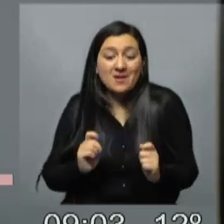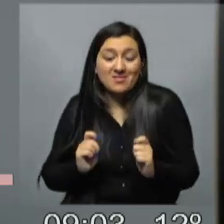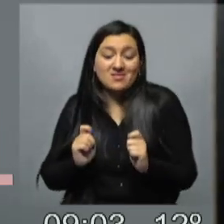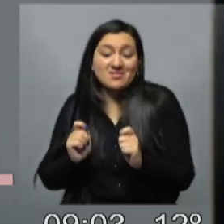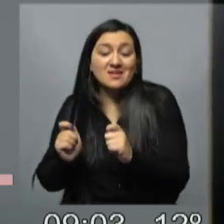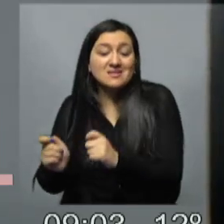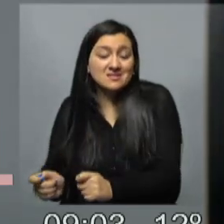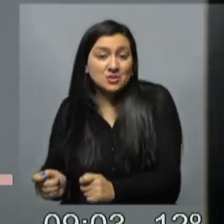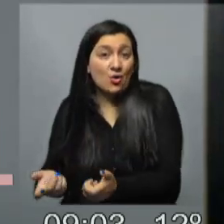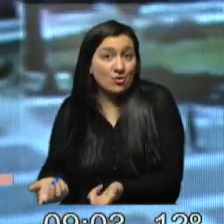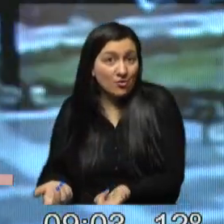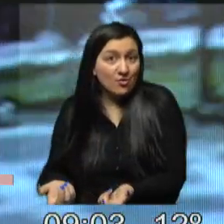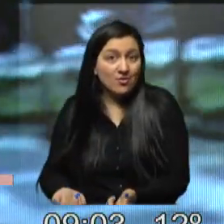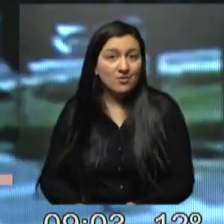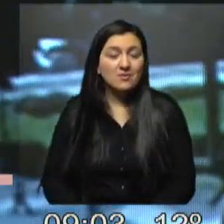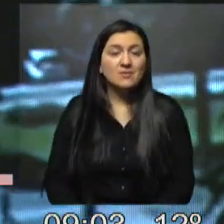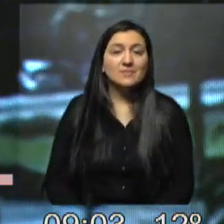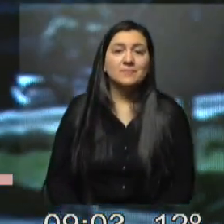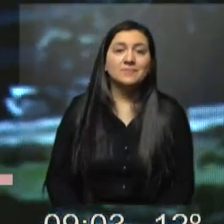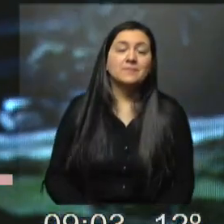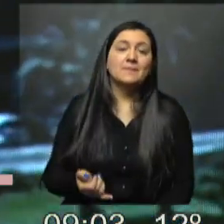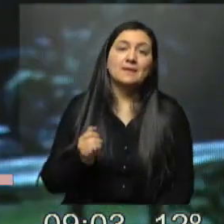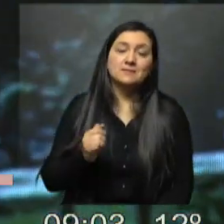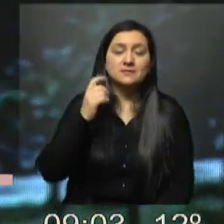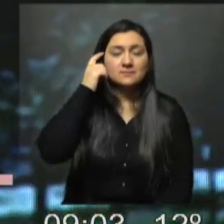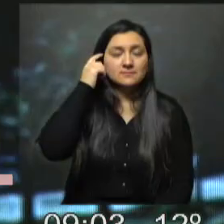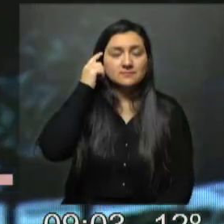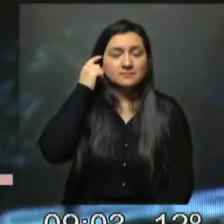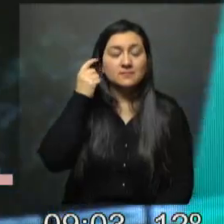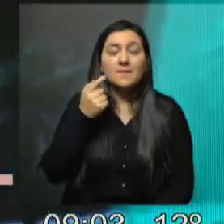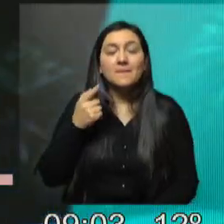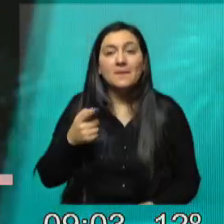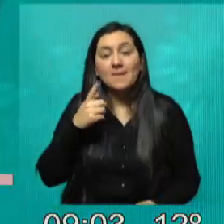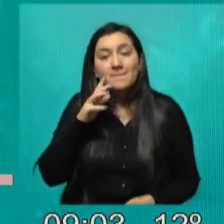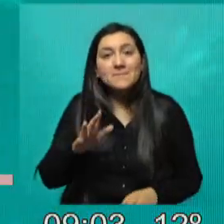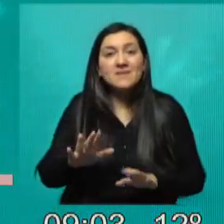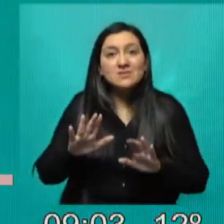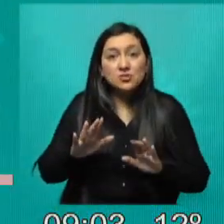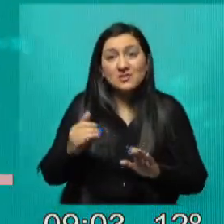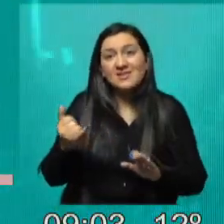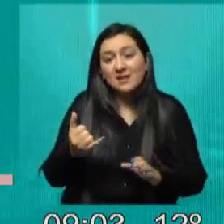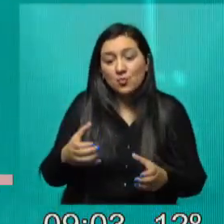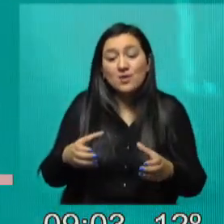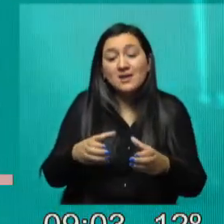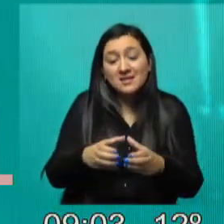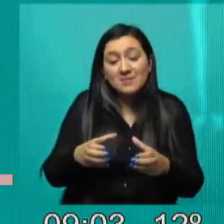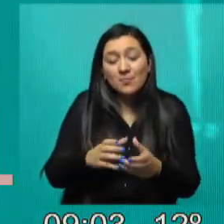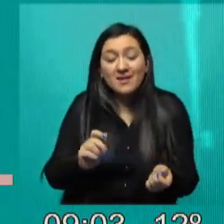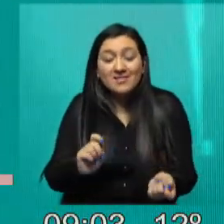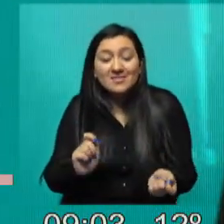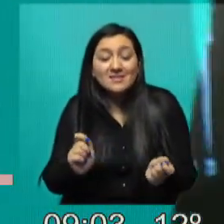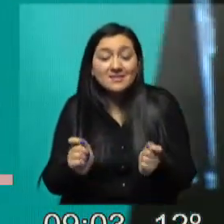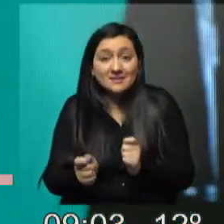una transición dura. Sí, bueno, la previsión de un equipo de transición es una cuestión que está prevista ya en las